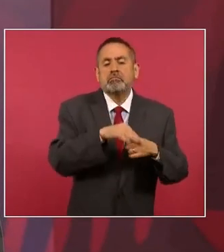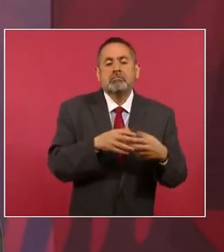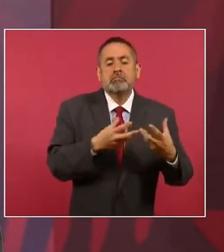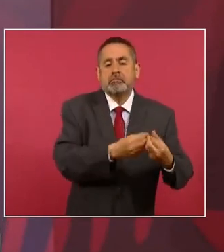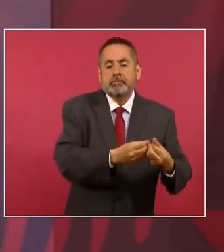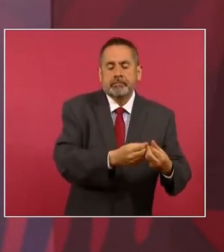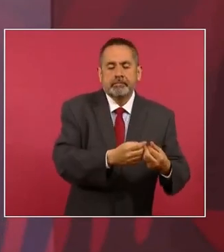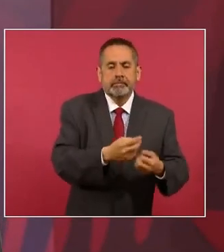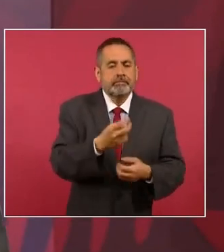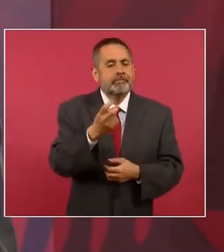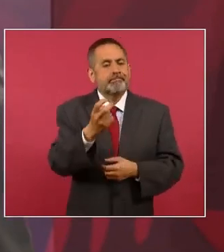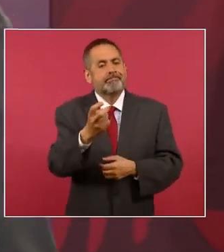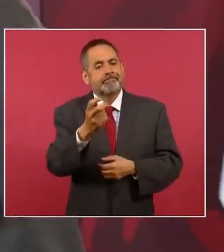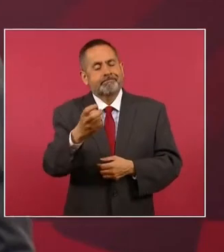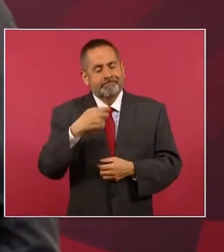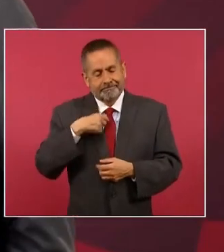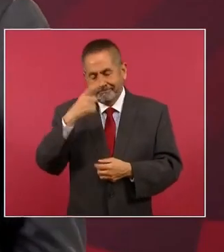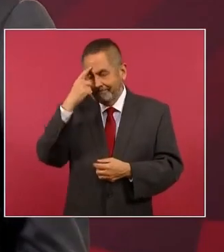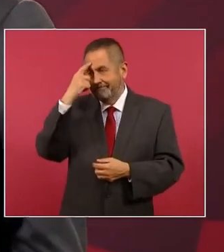Porque sí,